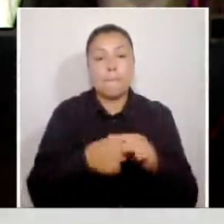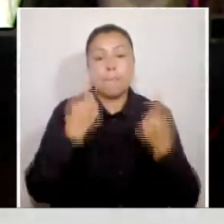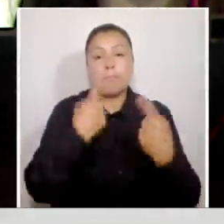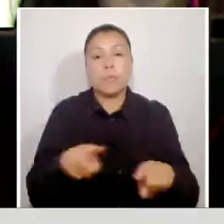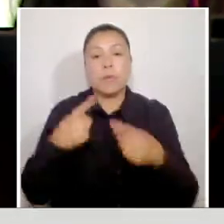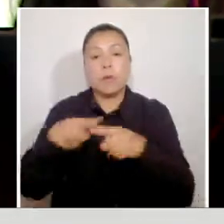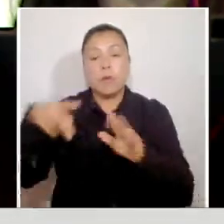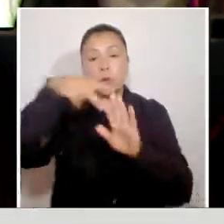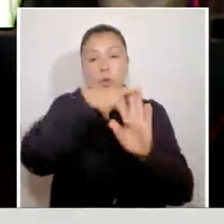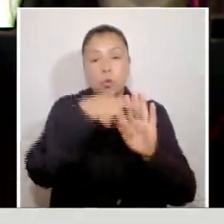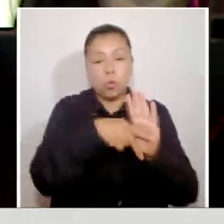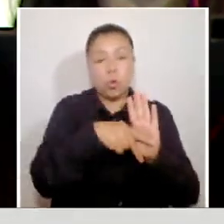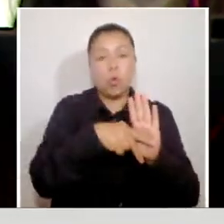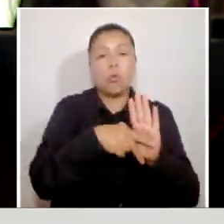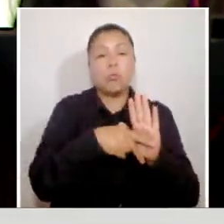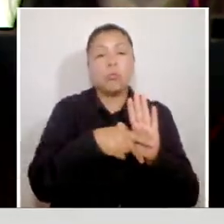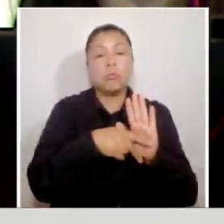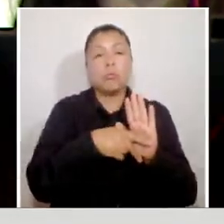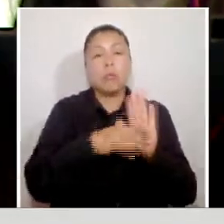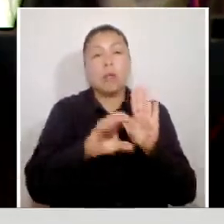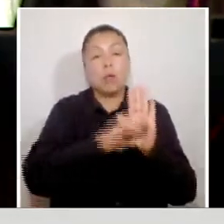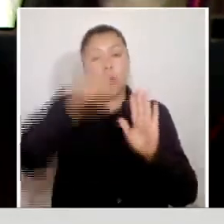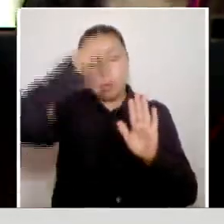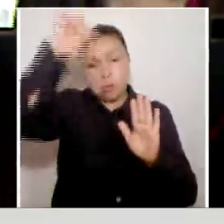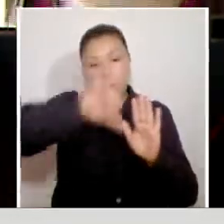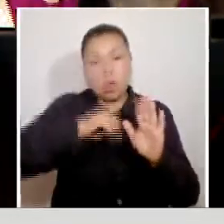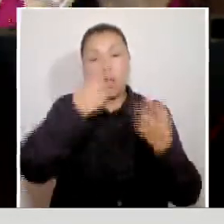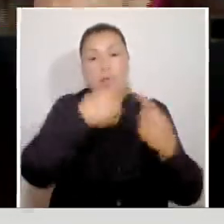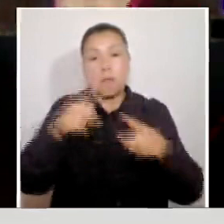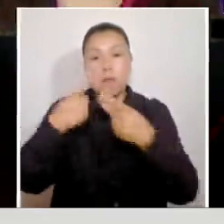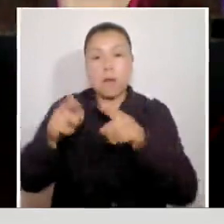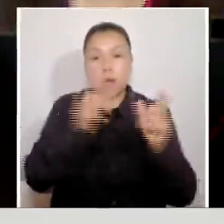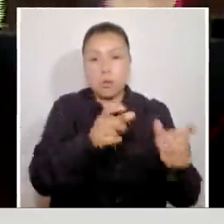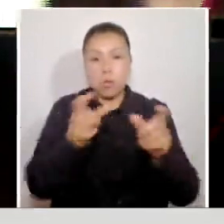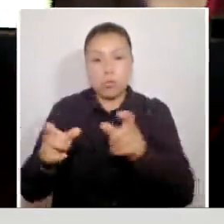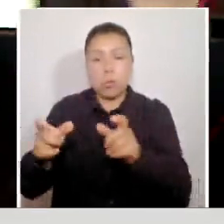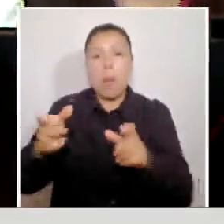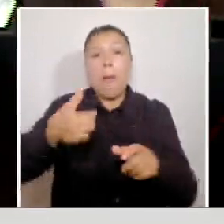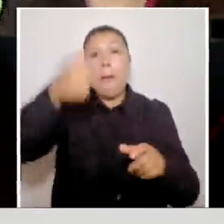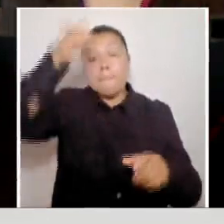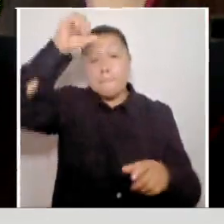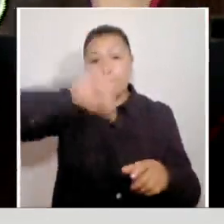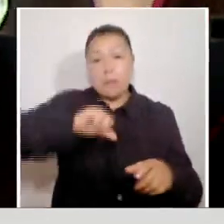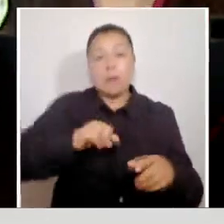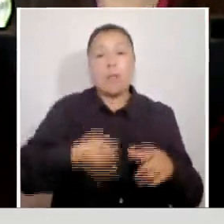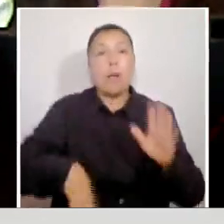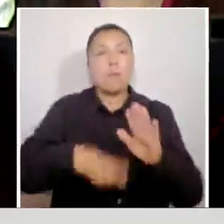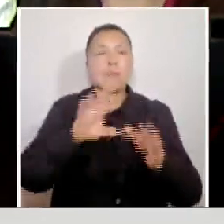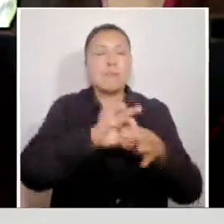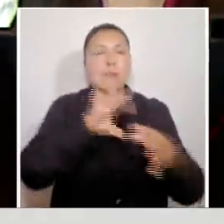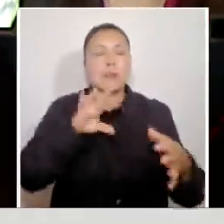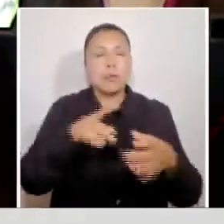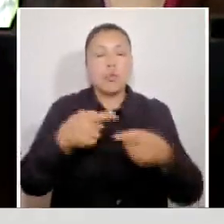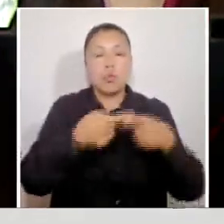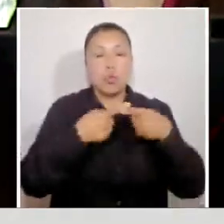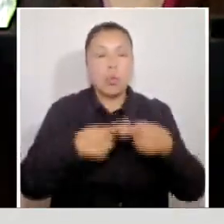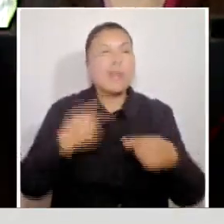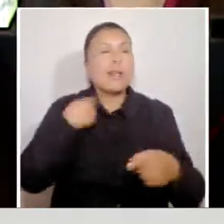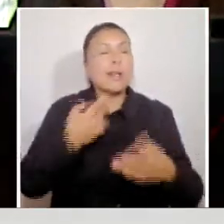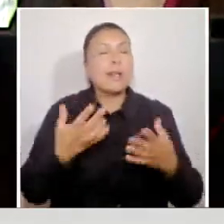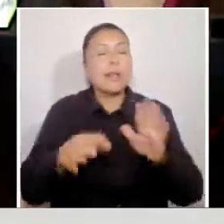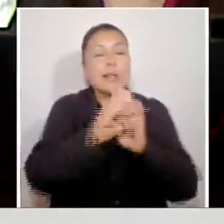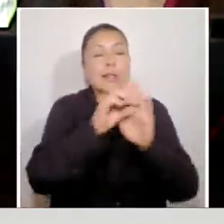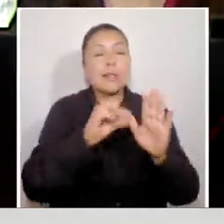modifican el código penal código procesal penal en distintos ámbitos de la persecución penal y los delitos de mayor connotación social y Qué establece la indicación